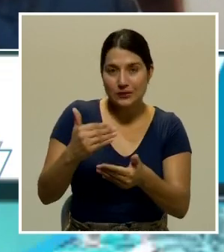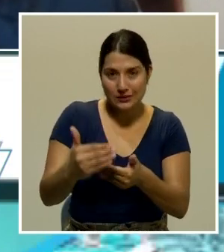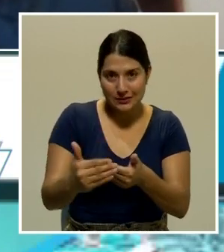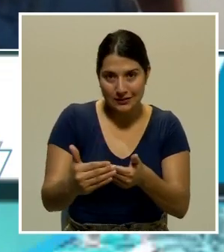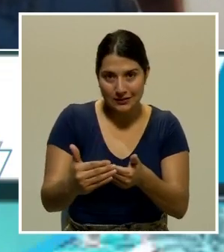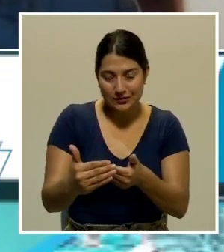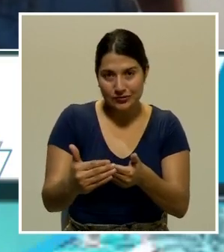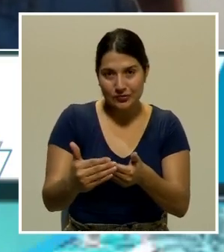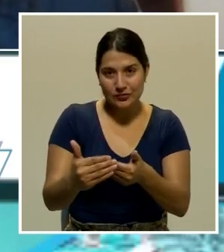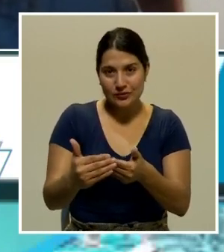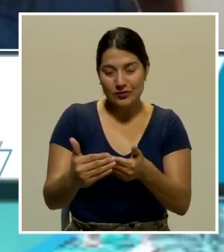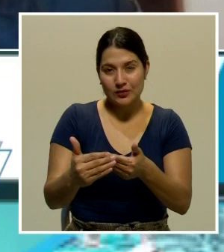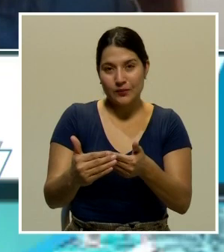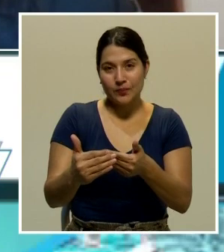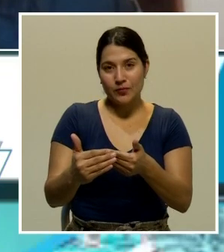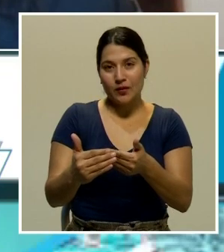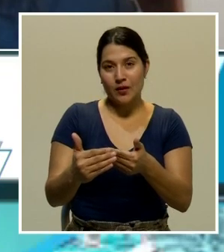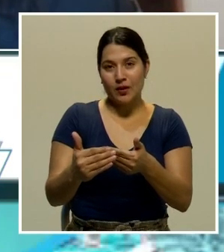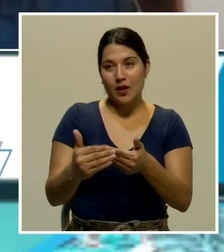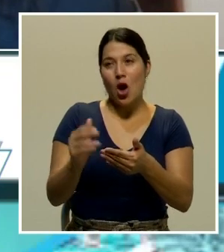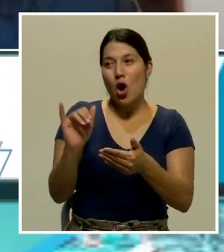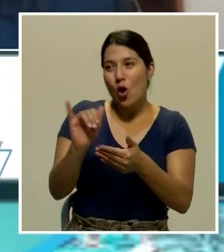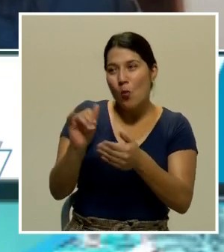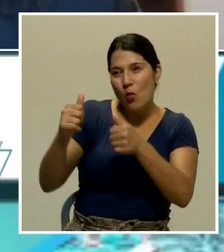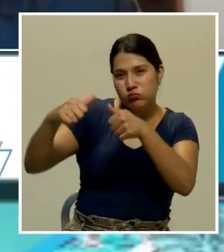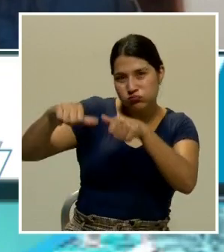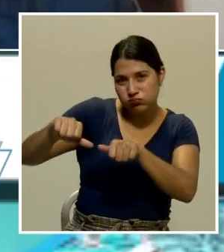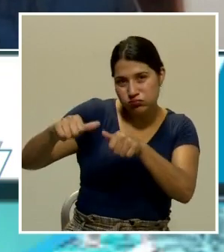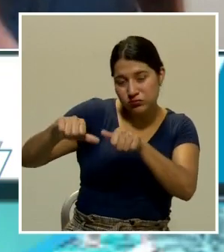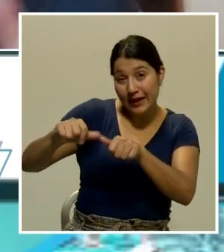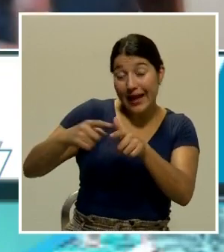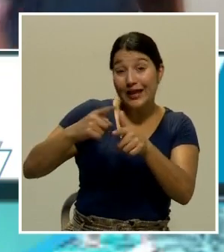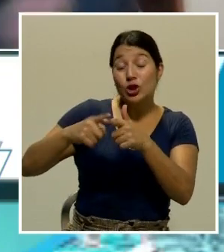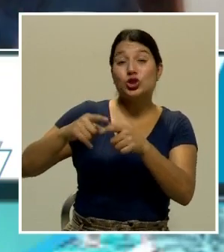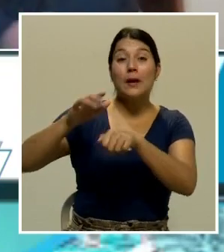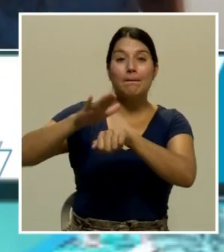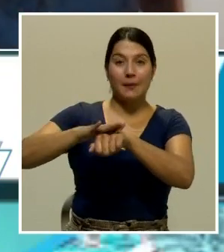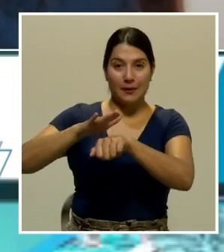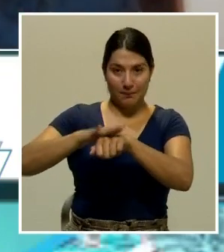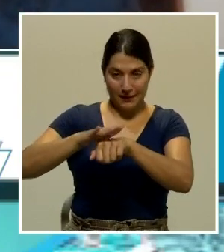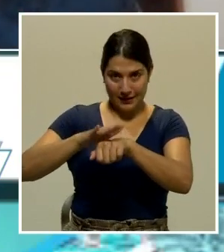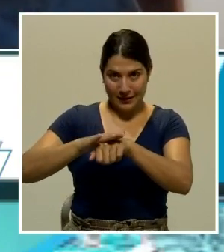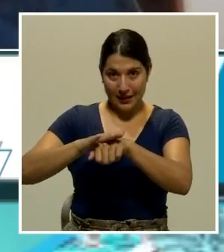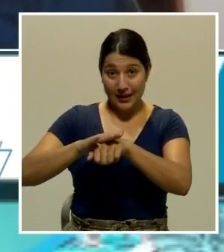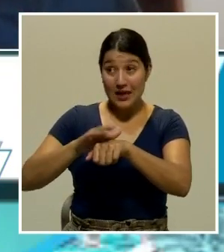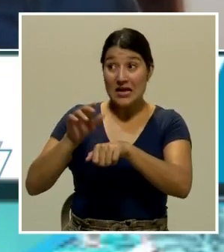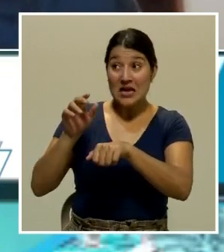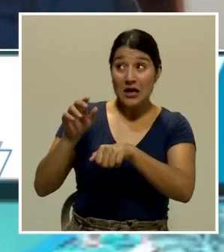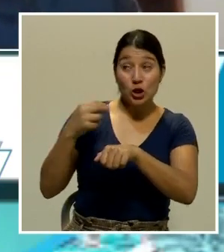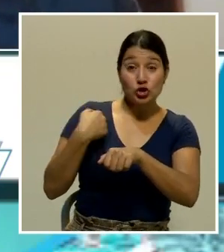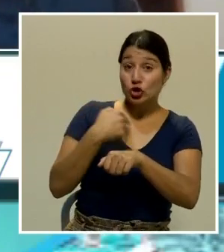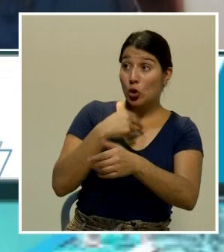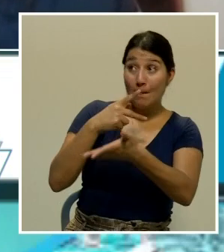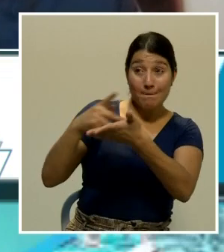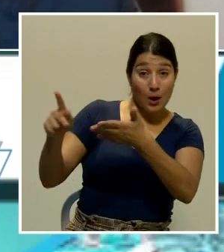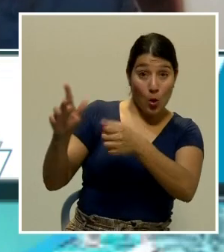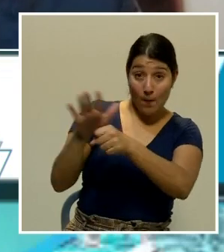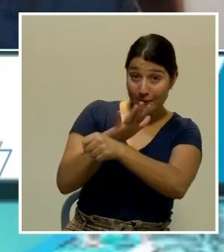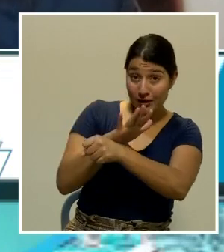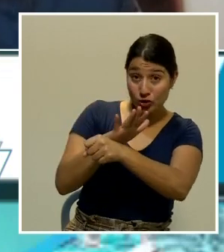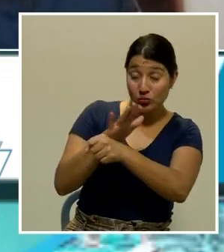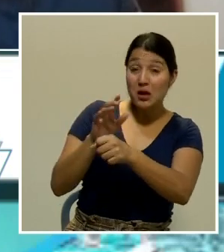mediante este tipo de canjes que permiten que aquellos que ocupan estar generando intereses los sigan generando